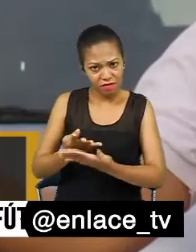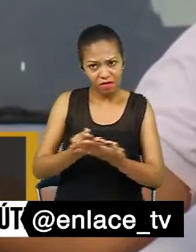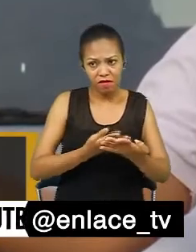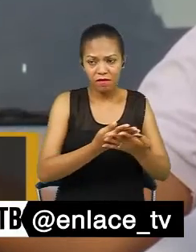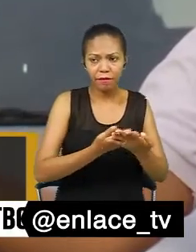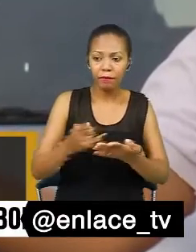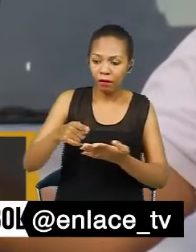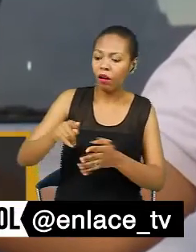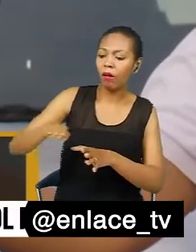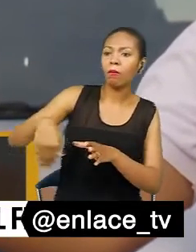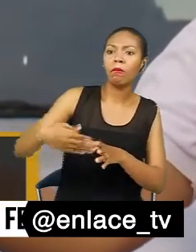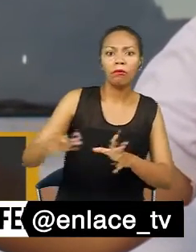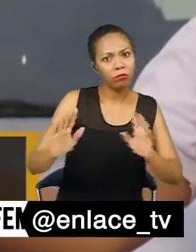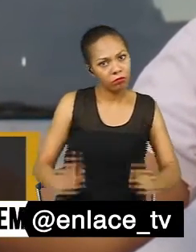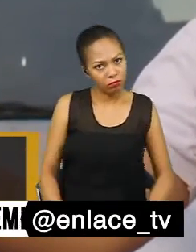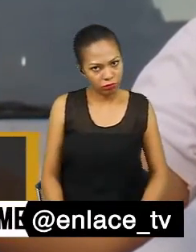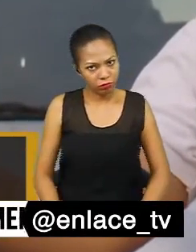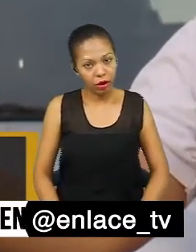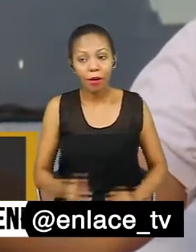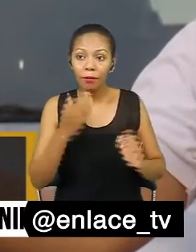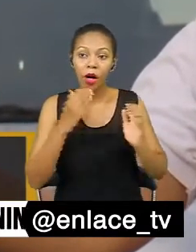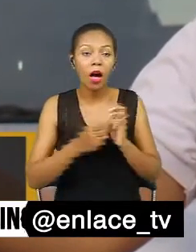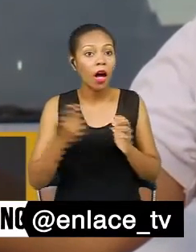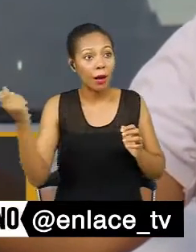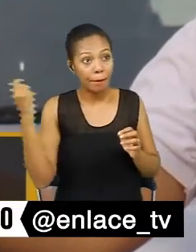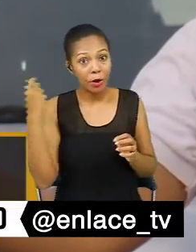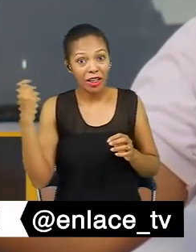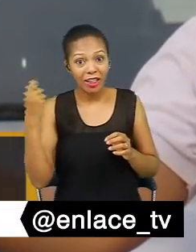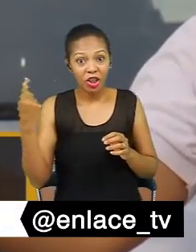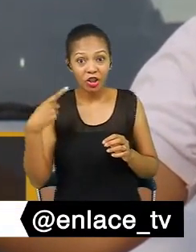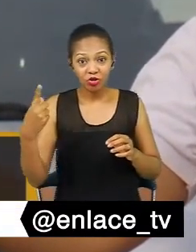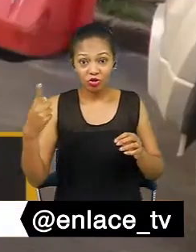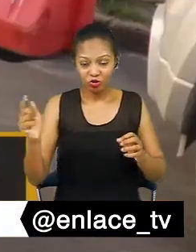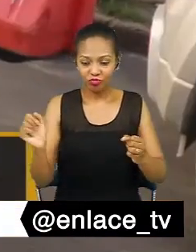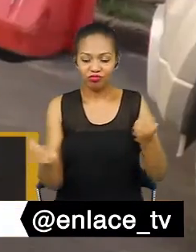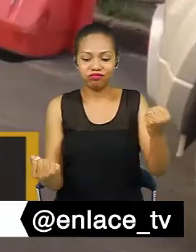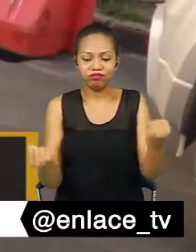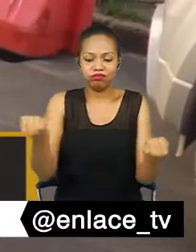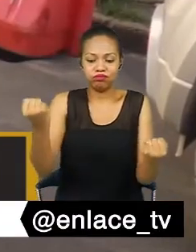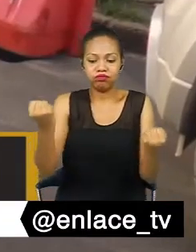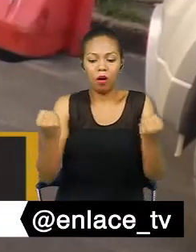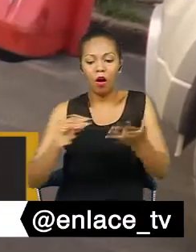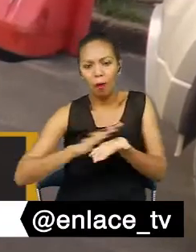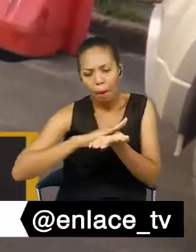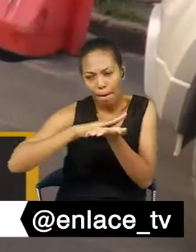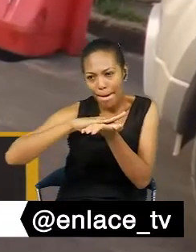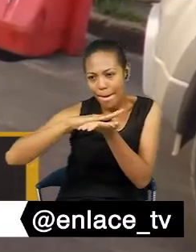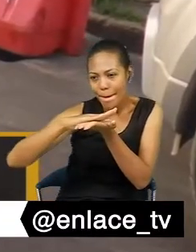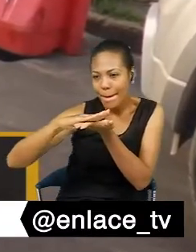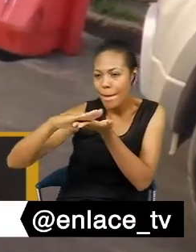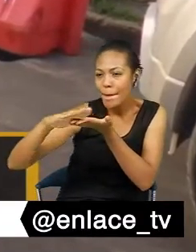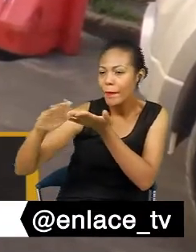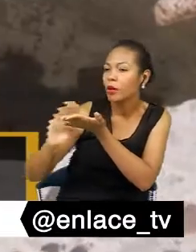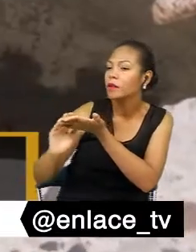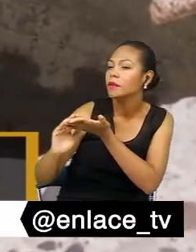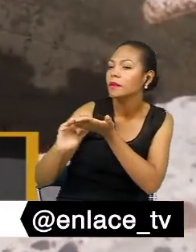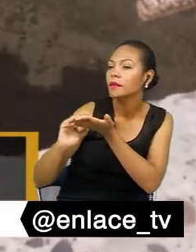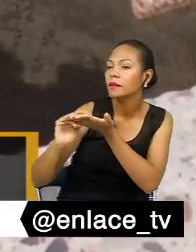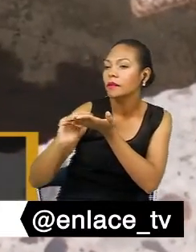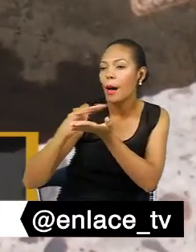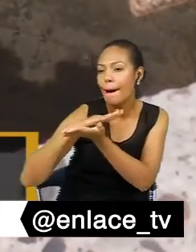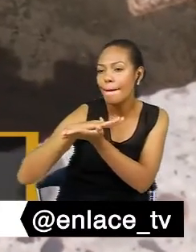Porque la partieron la maquinaria que pasó haciendo la pavimentación. Esos huecos están destapados desde esa fecha. E igualmente hicieron